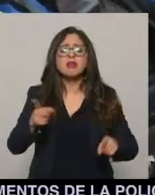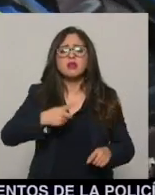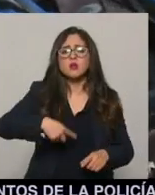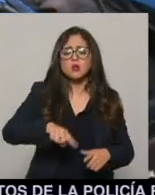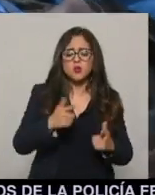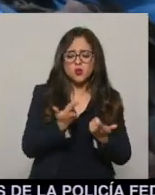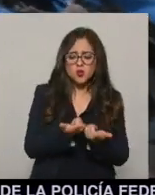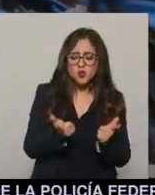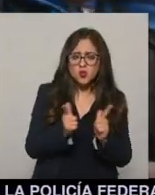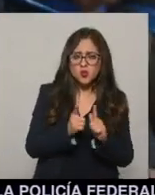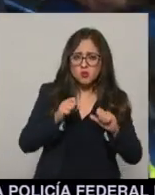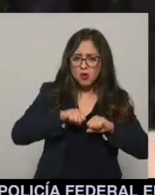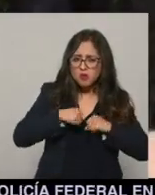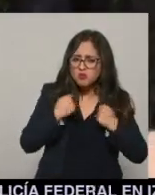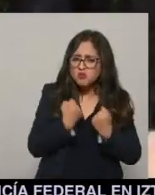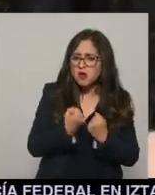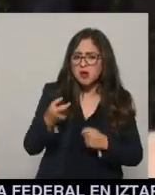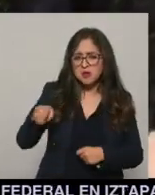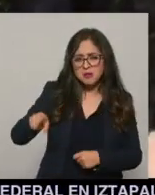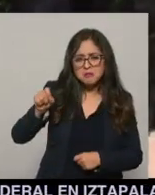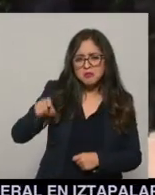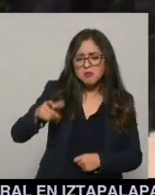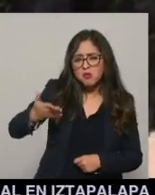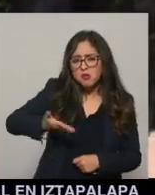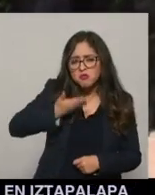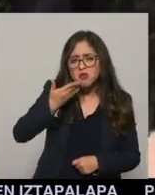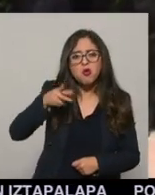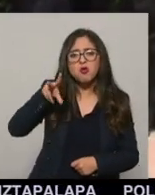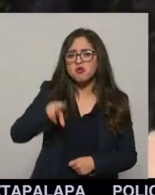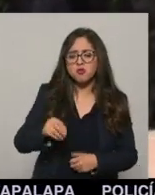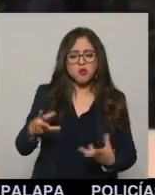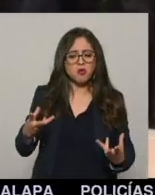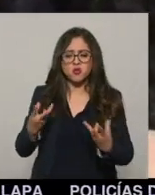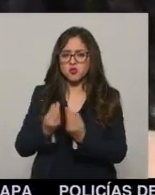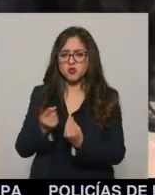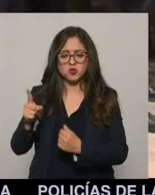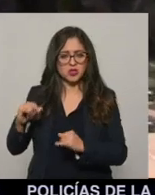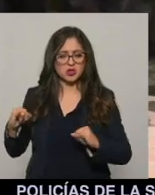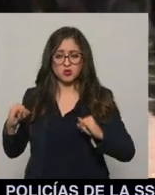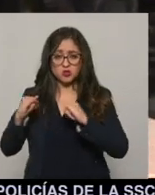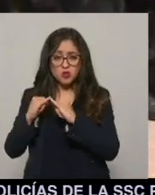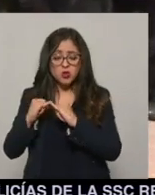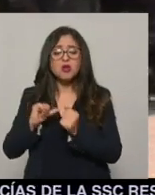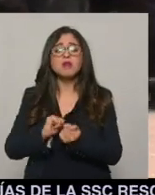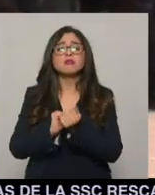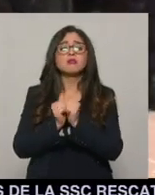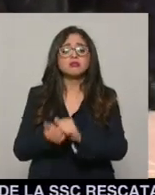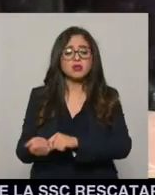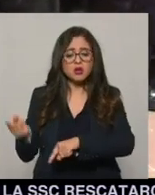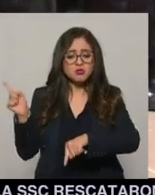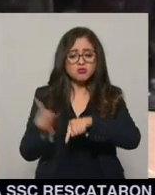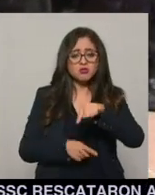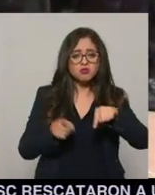organizada ordinarios, digamos, los que no están institucionalizados, están siendo combatidos por el Estado, mientras que